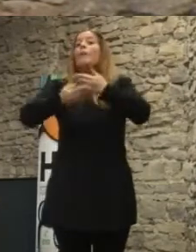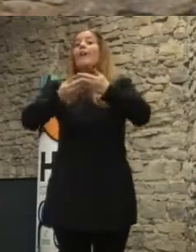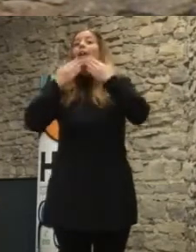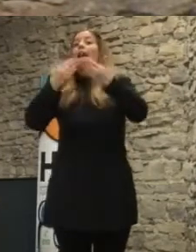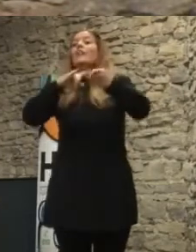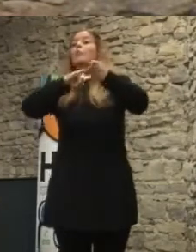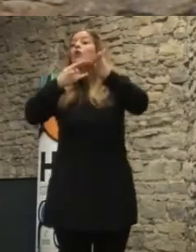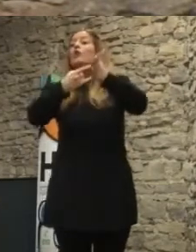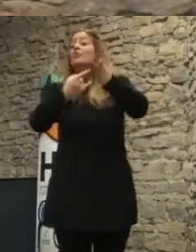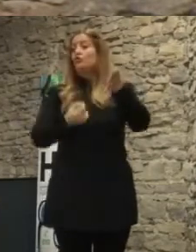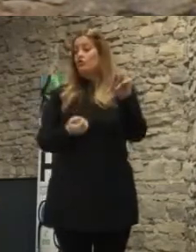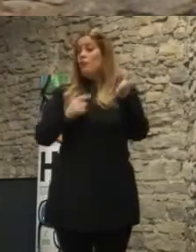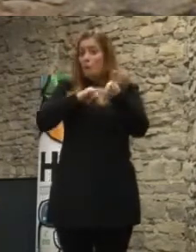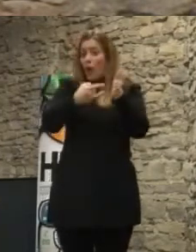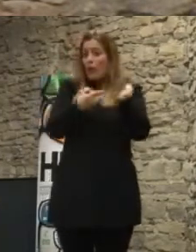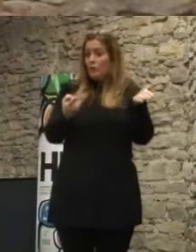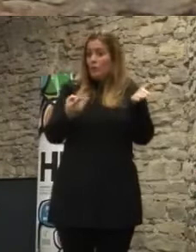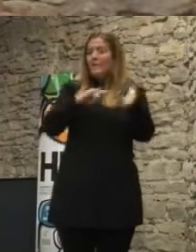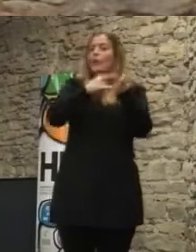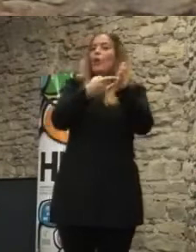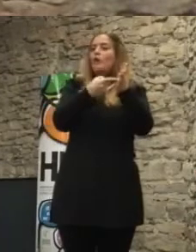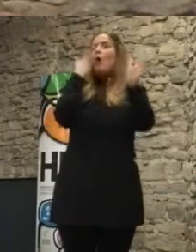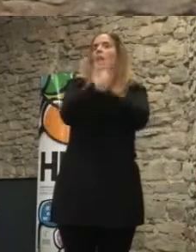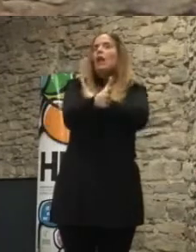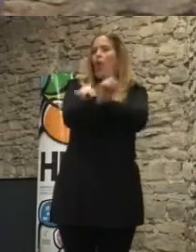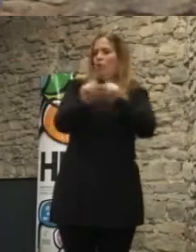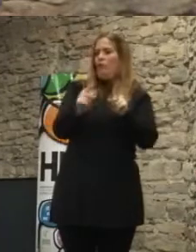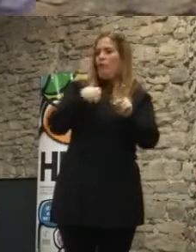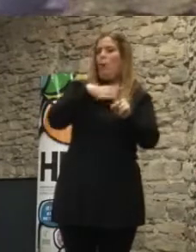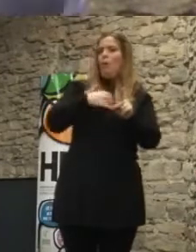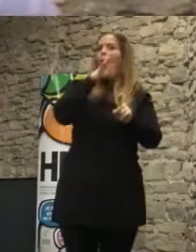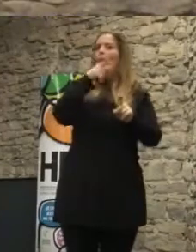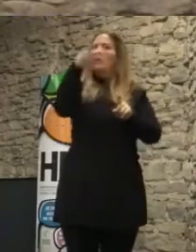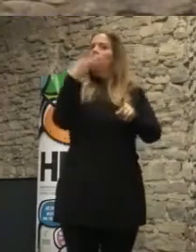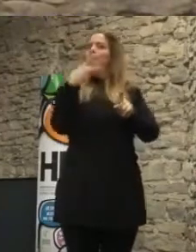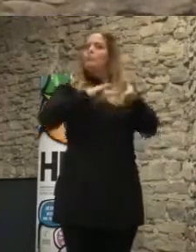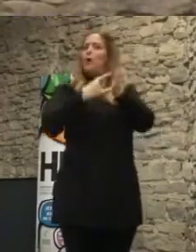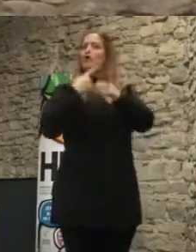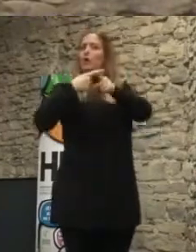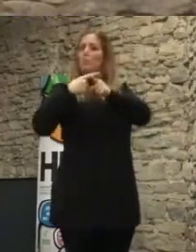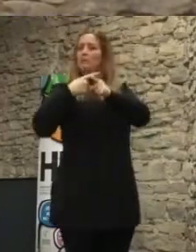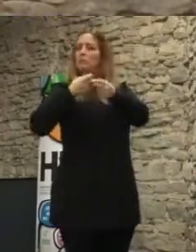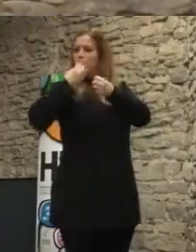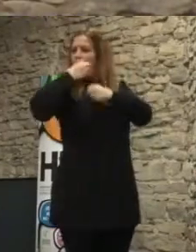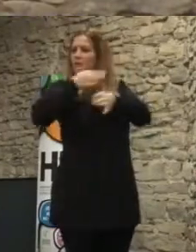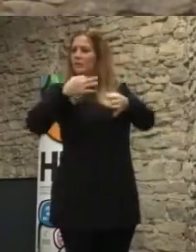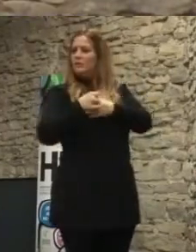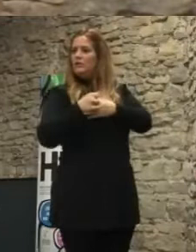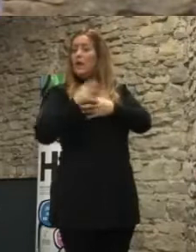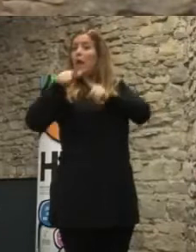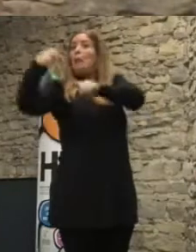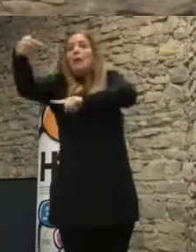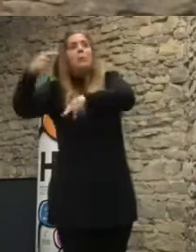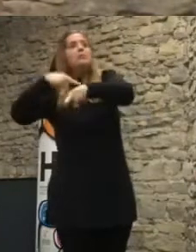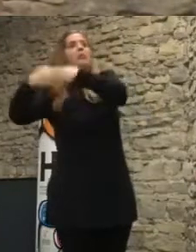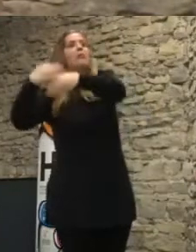¿Cuál es ese proyecto? Que no tiene por qué ser eterno, que yo puedo compartir contigo un proyecto ahora y luego pues otro proyecto